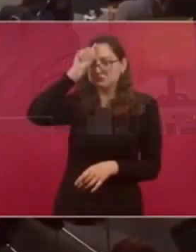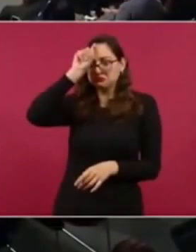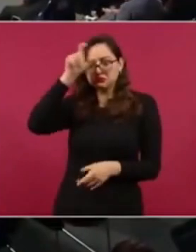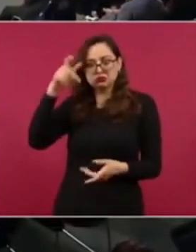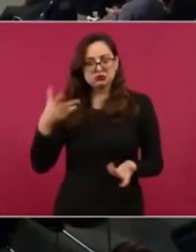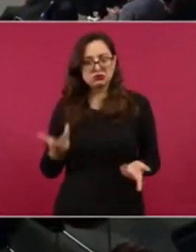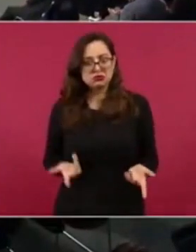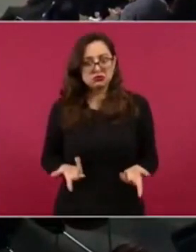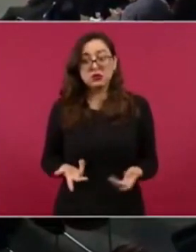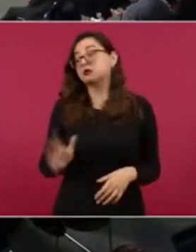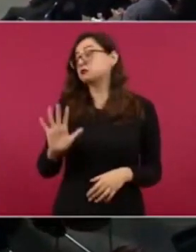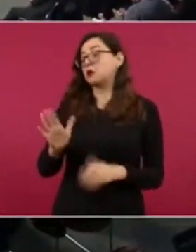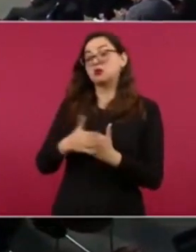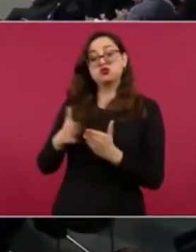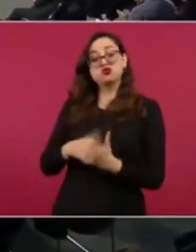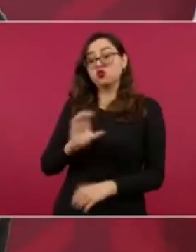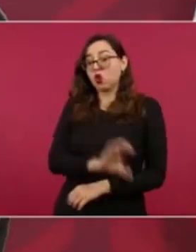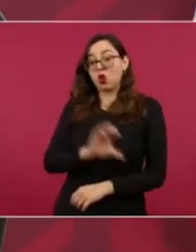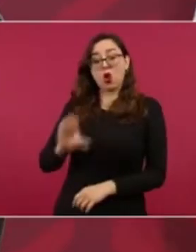Que va a aumentar la Coca-Cola.